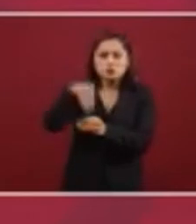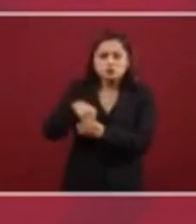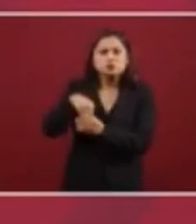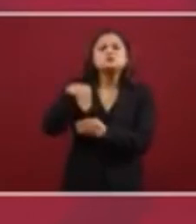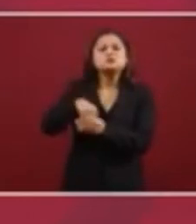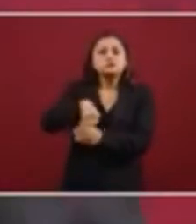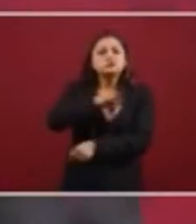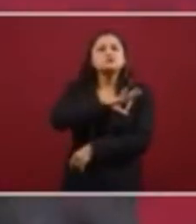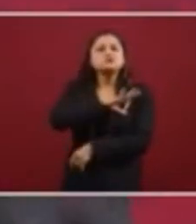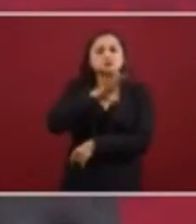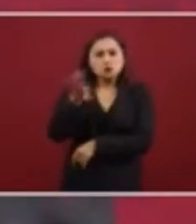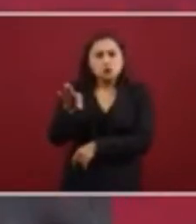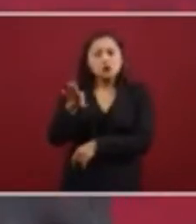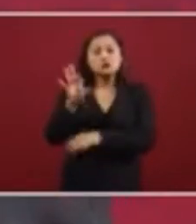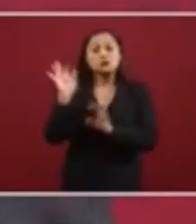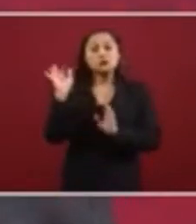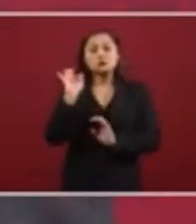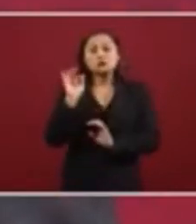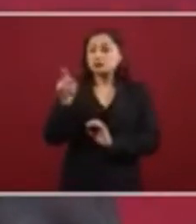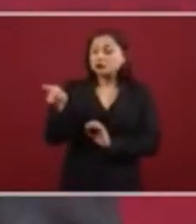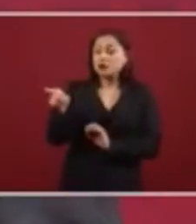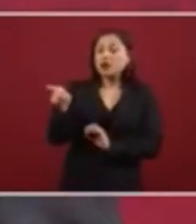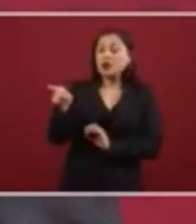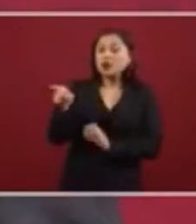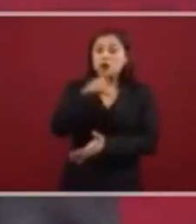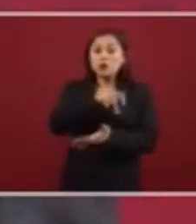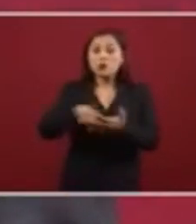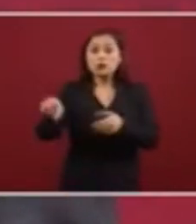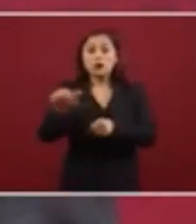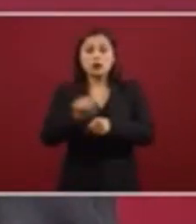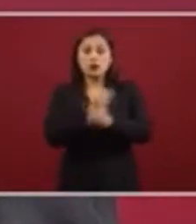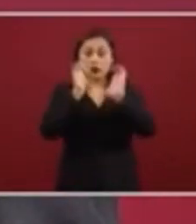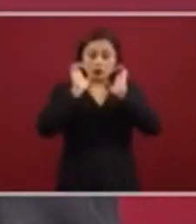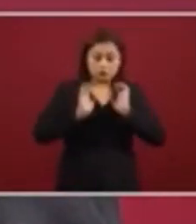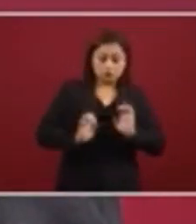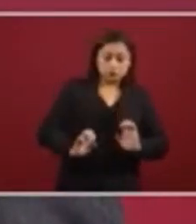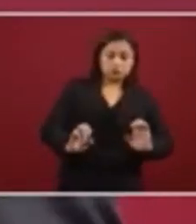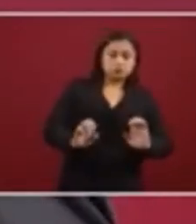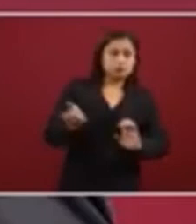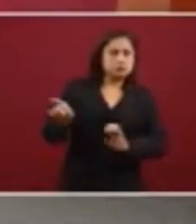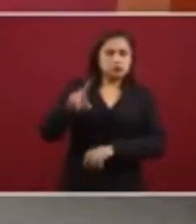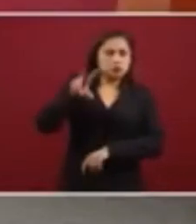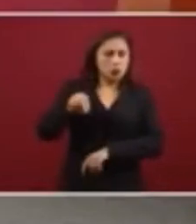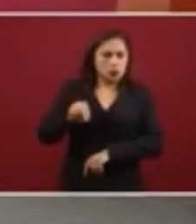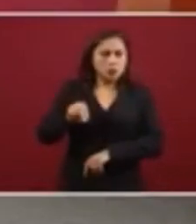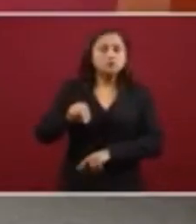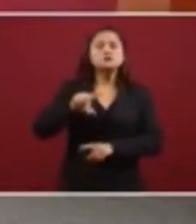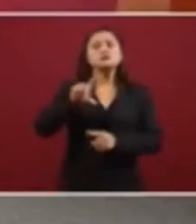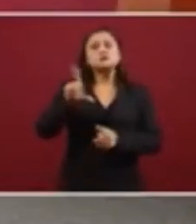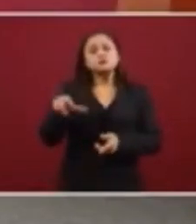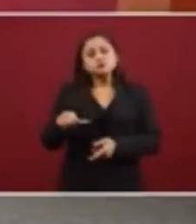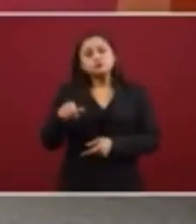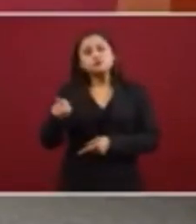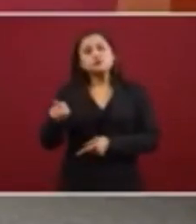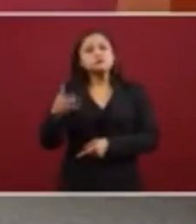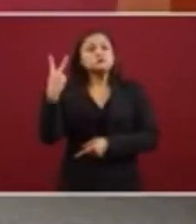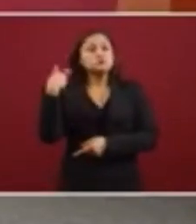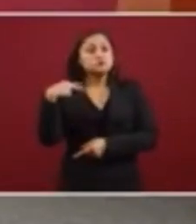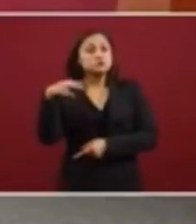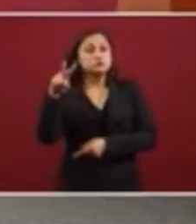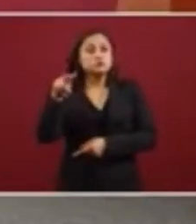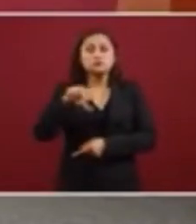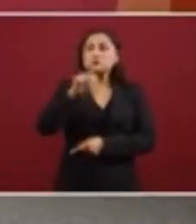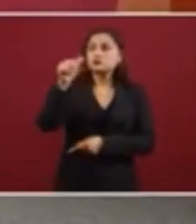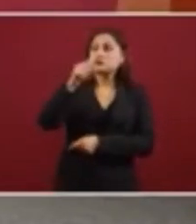no compran vehículos de lujo, si no viajan constantemente al